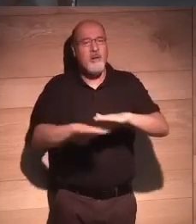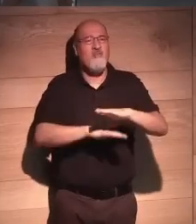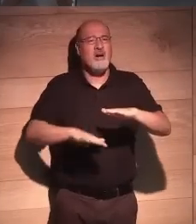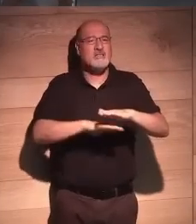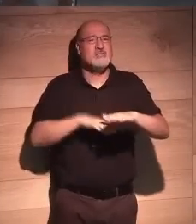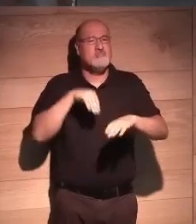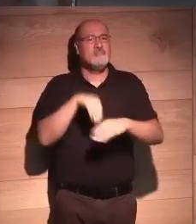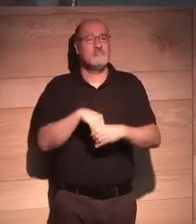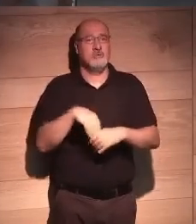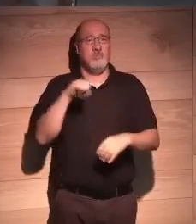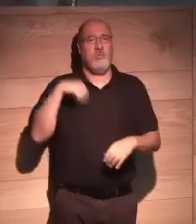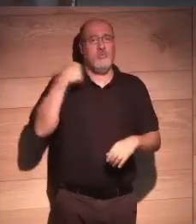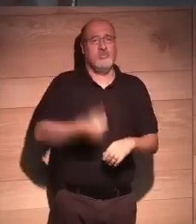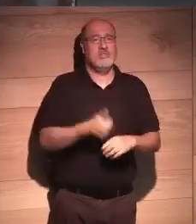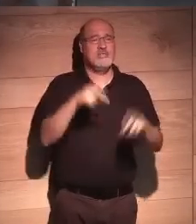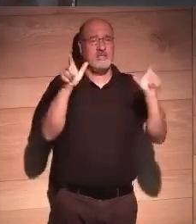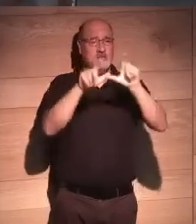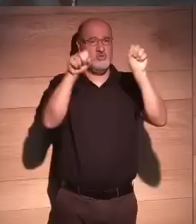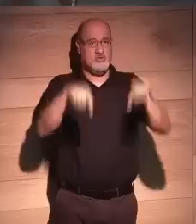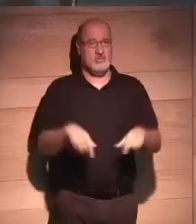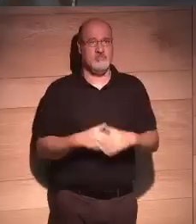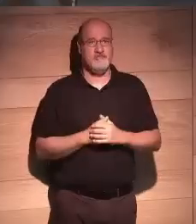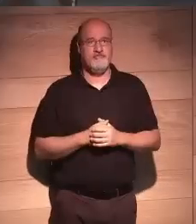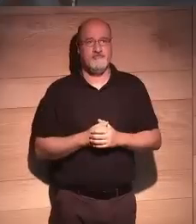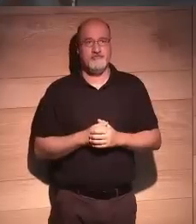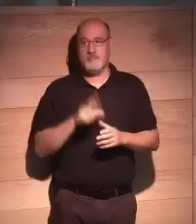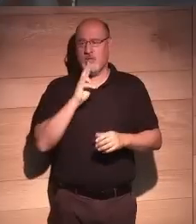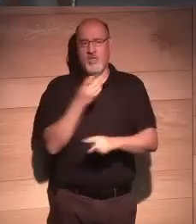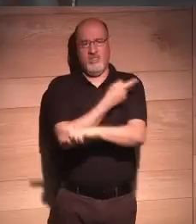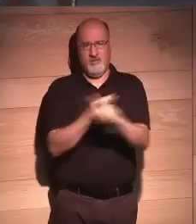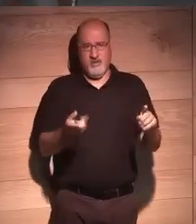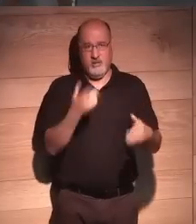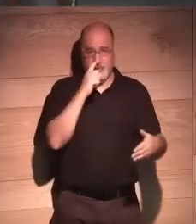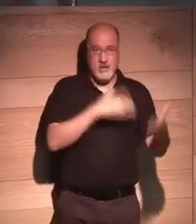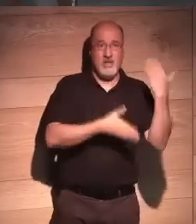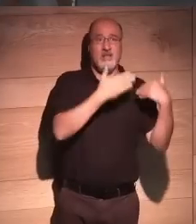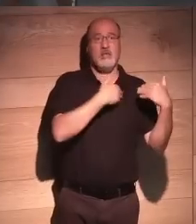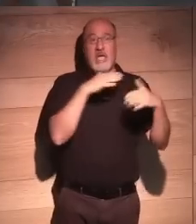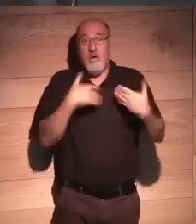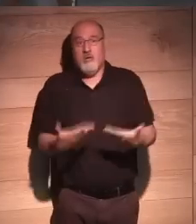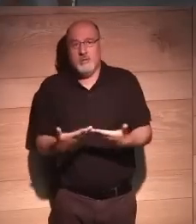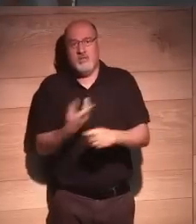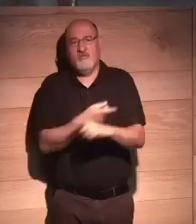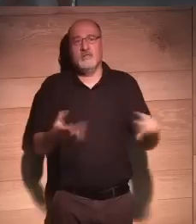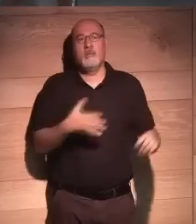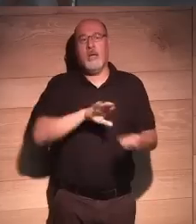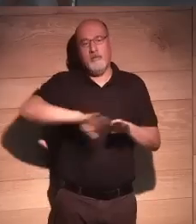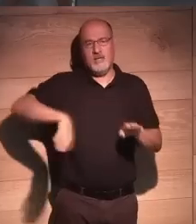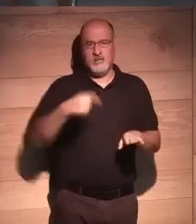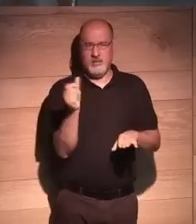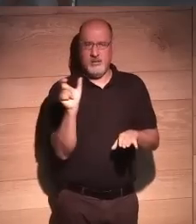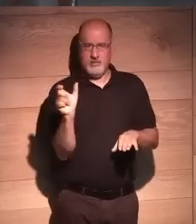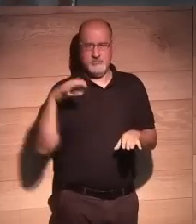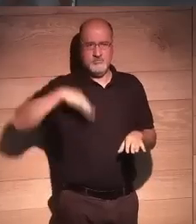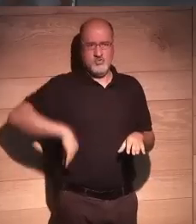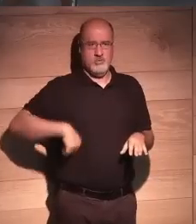después, porque llevabas un tiempo sin hacer televisión. Bueno, hay diferencias. Lo que ocurre aparte es que del dinero. Sí, pero